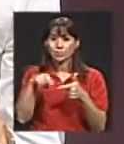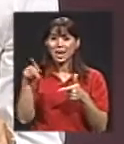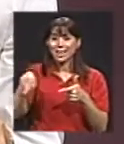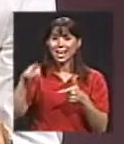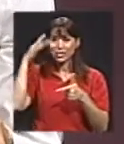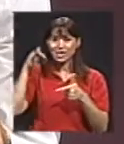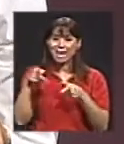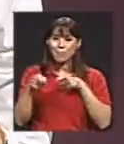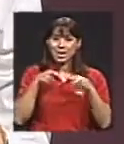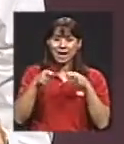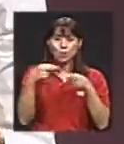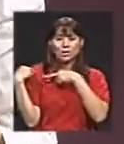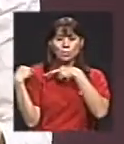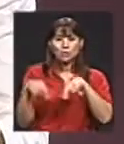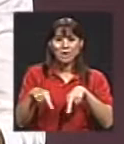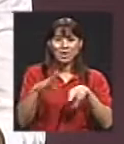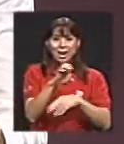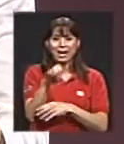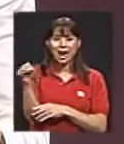calle que origina su debacle